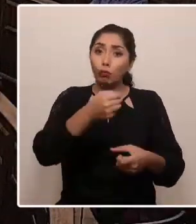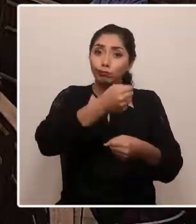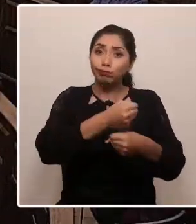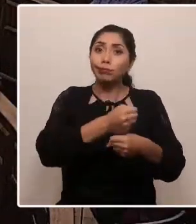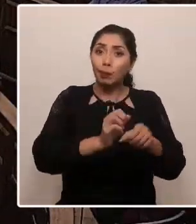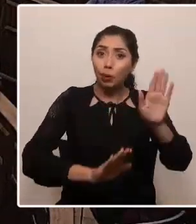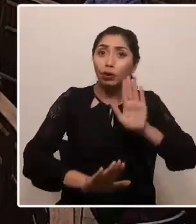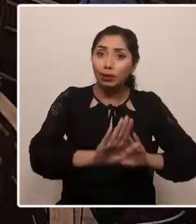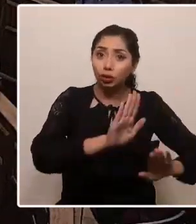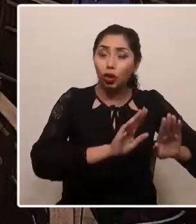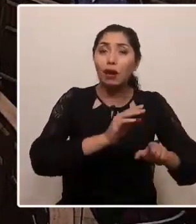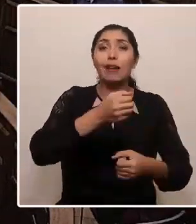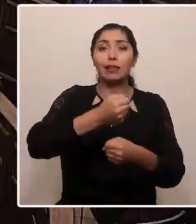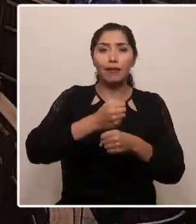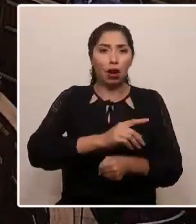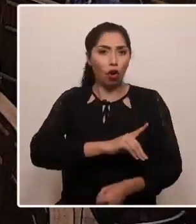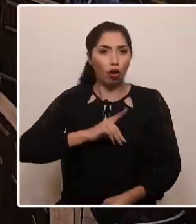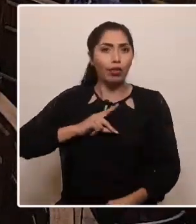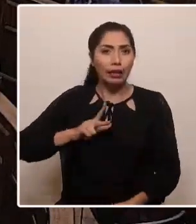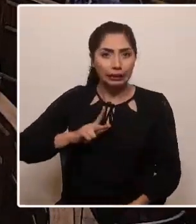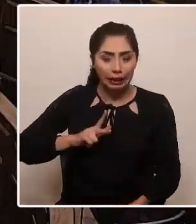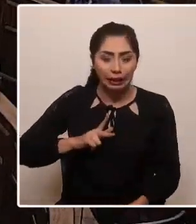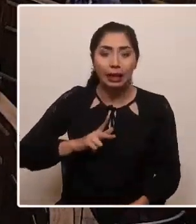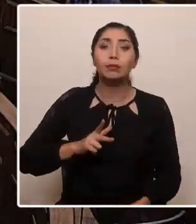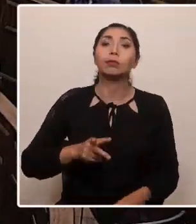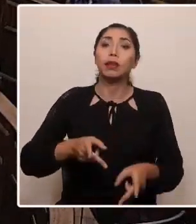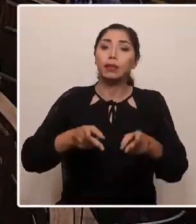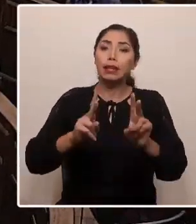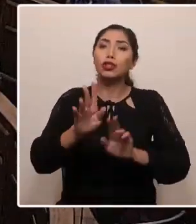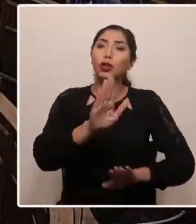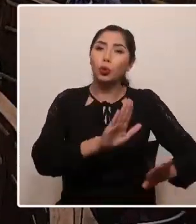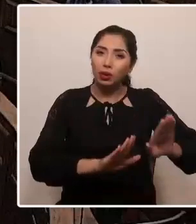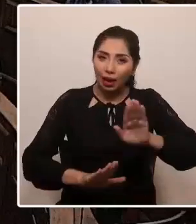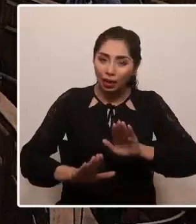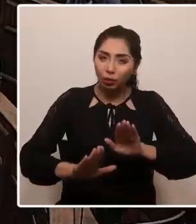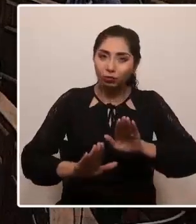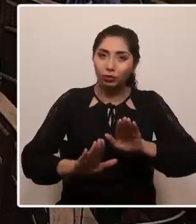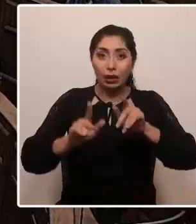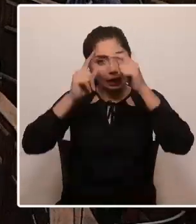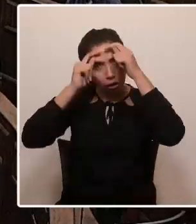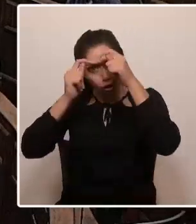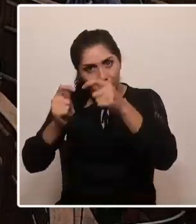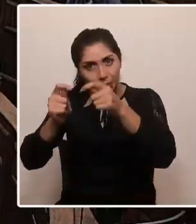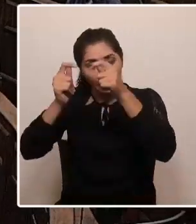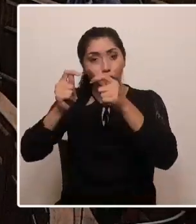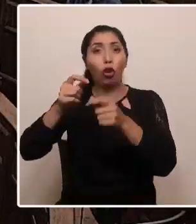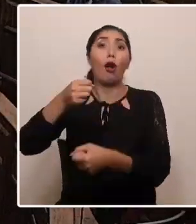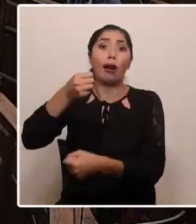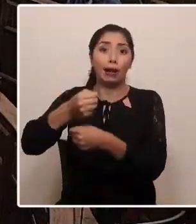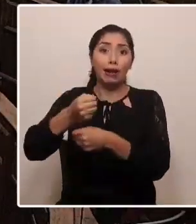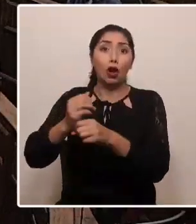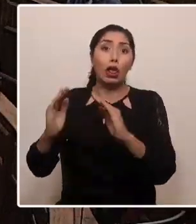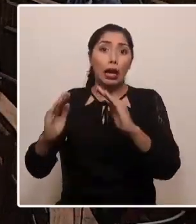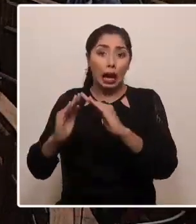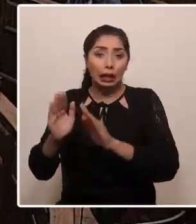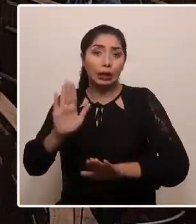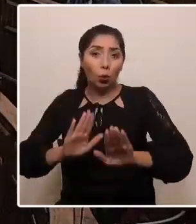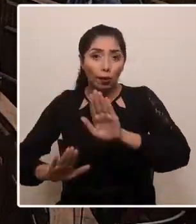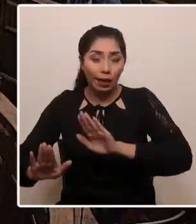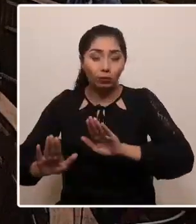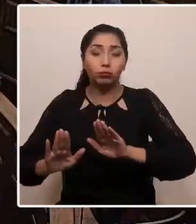trabajo decente, derecho al cuidado, reconocimiento del trabajo doméstico y de cuidados, derecho a la libertad